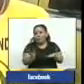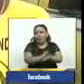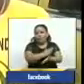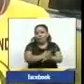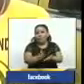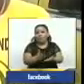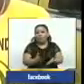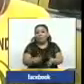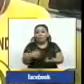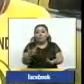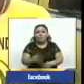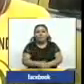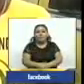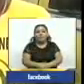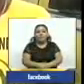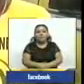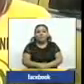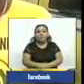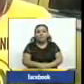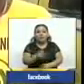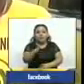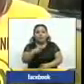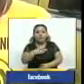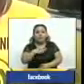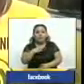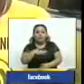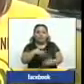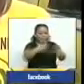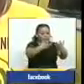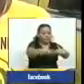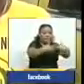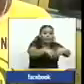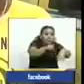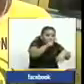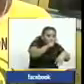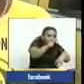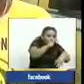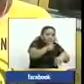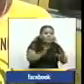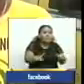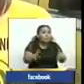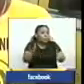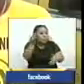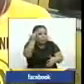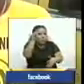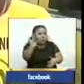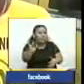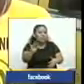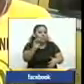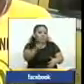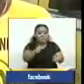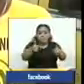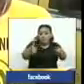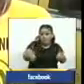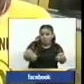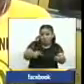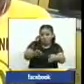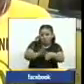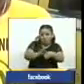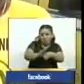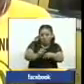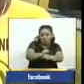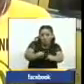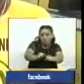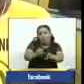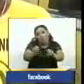números de teléfonos. Son coheterías clandestinas que no se sabe realmente si el producto va a funcionar o